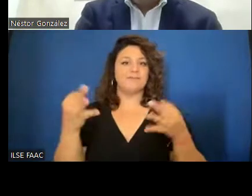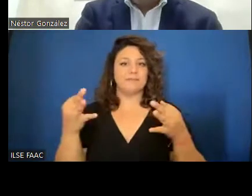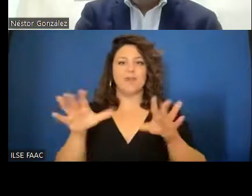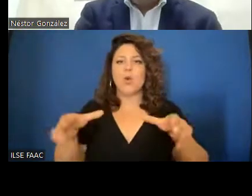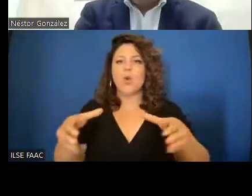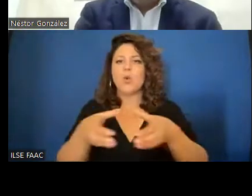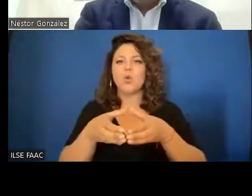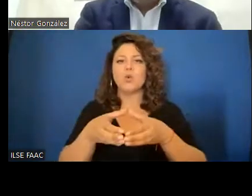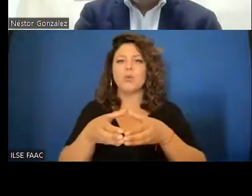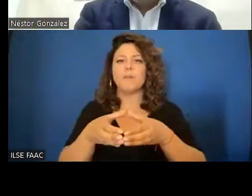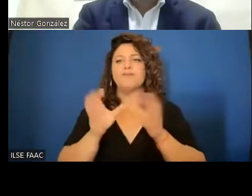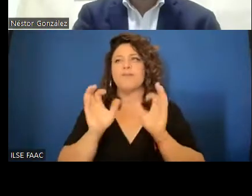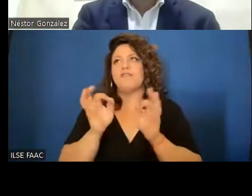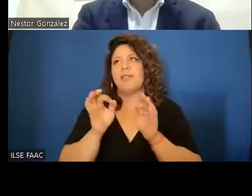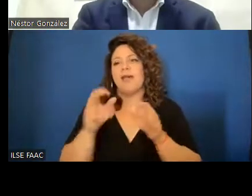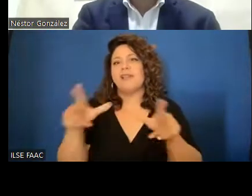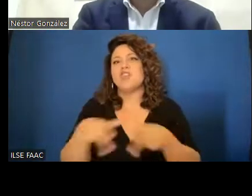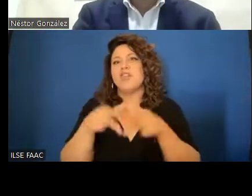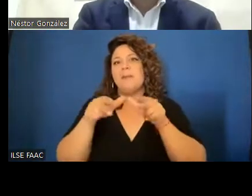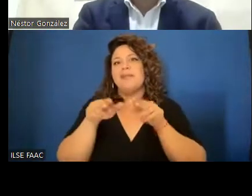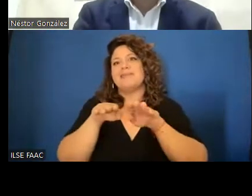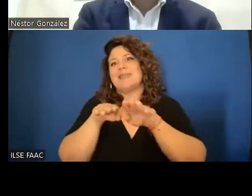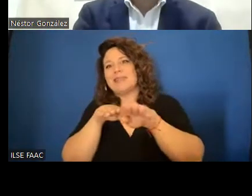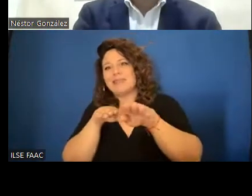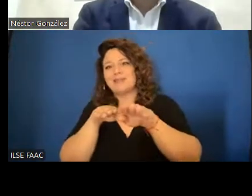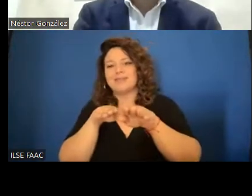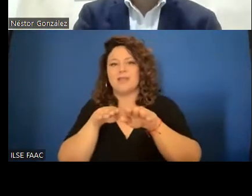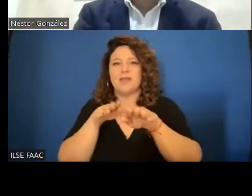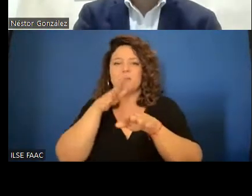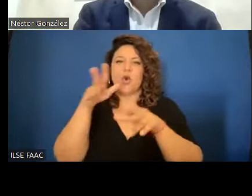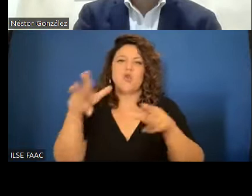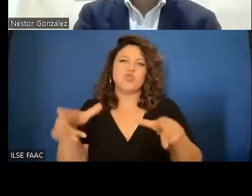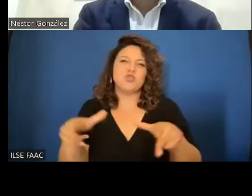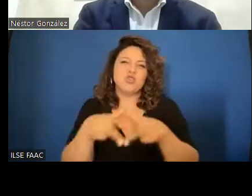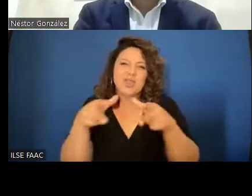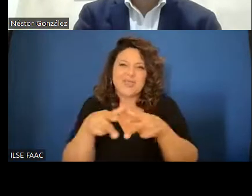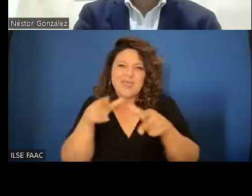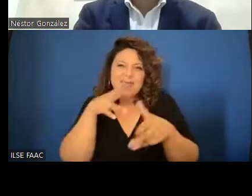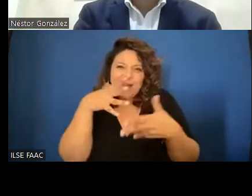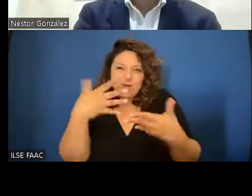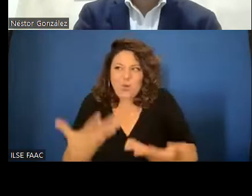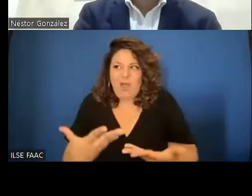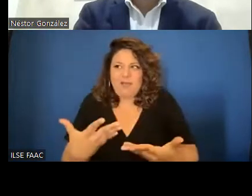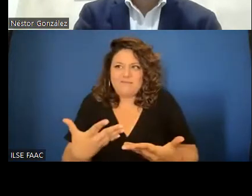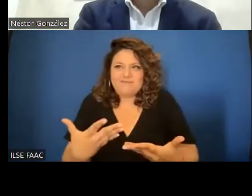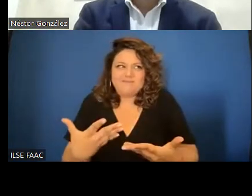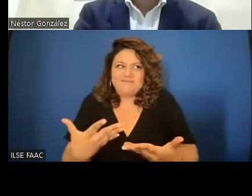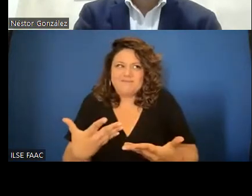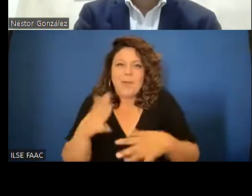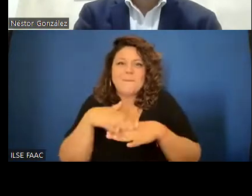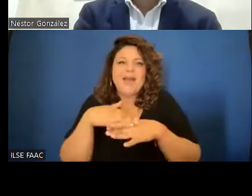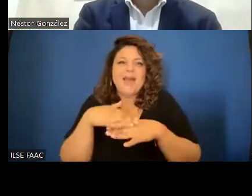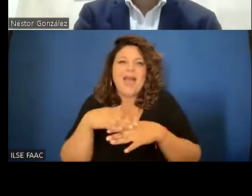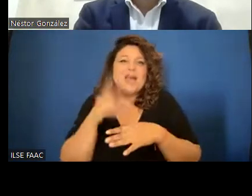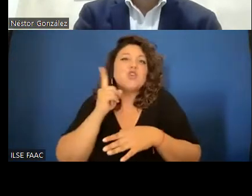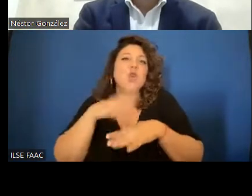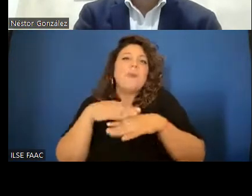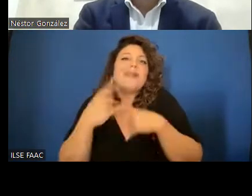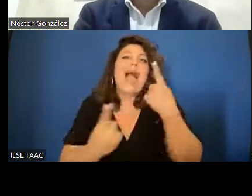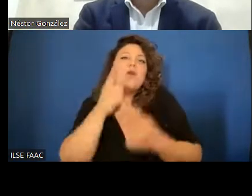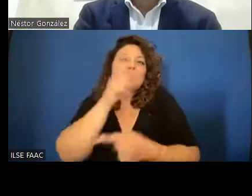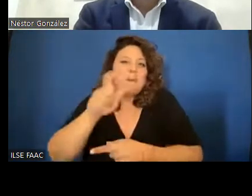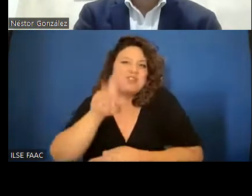desde la beneficencia a cada vez ser auténticos titulares de derechos, donde pueden elegir su proyecto de vida y donde sí que se les reconoce